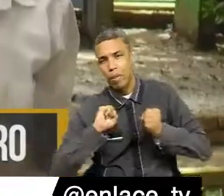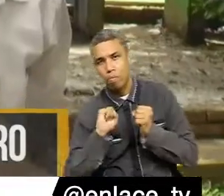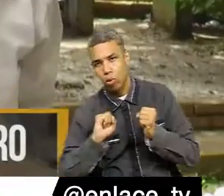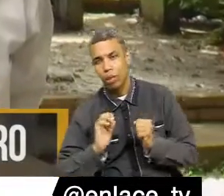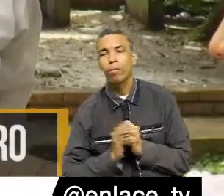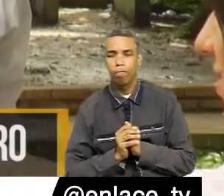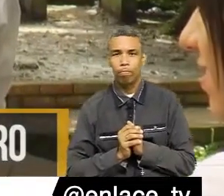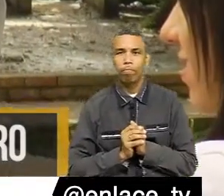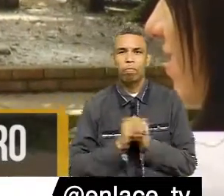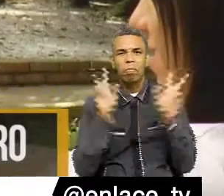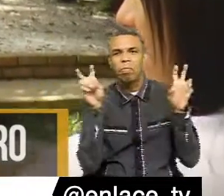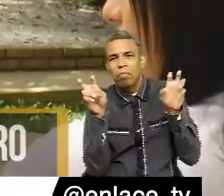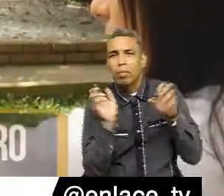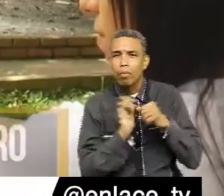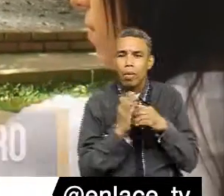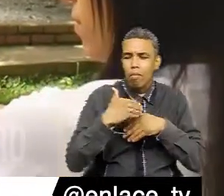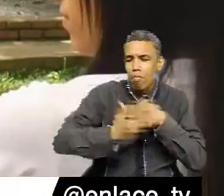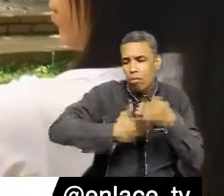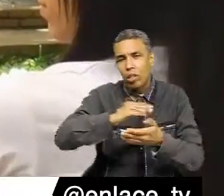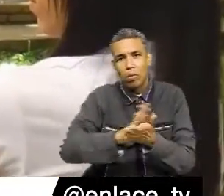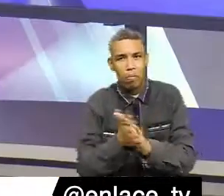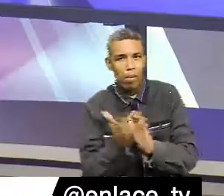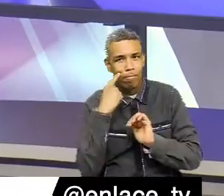conflicto armado por el que atraviesa Colombia.